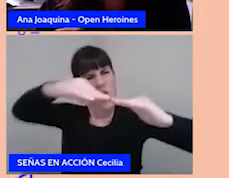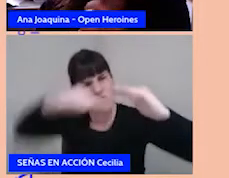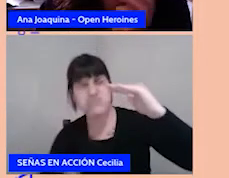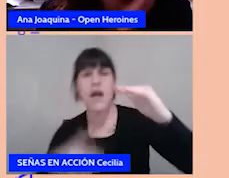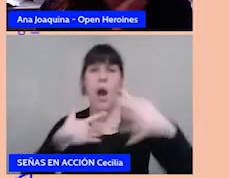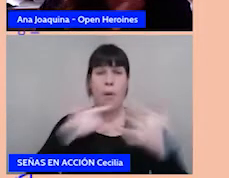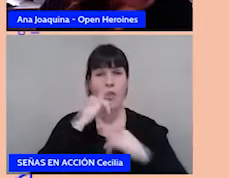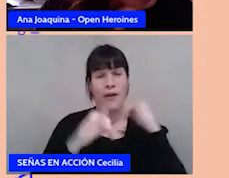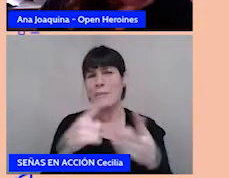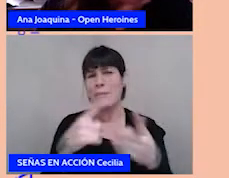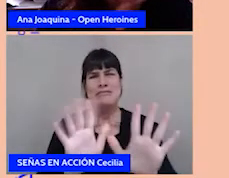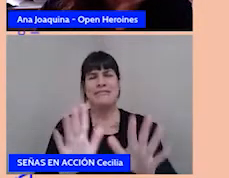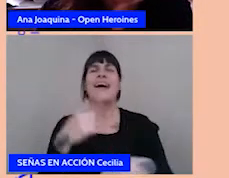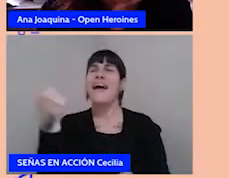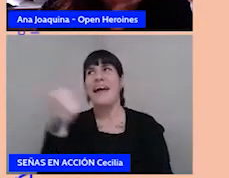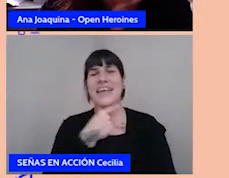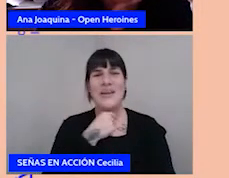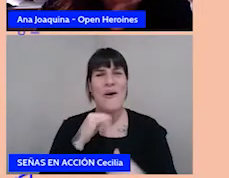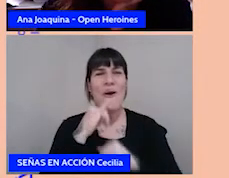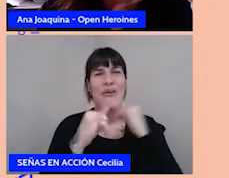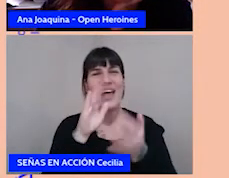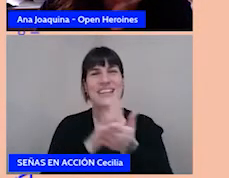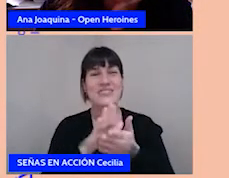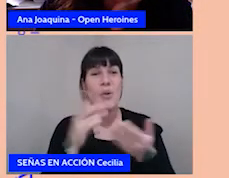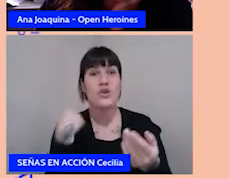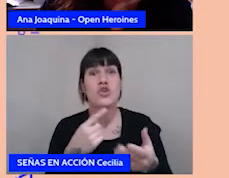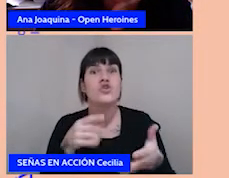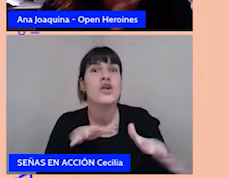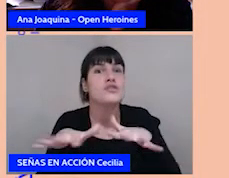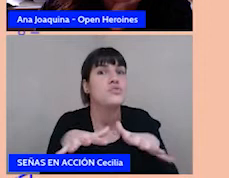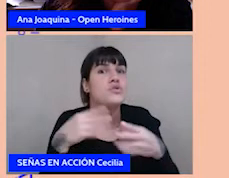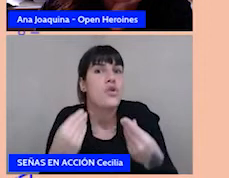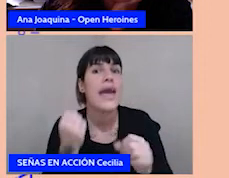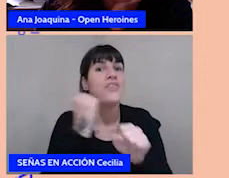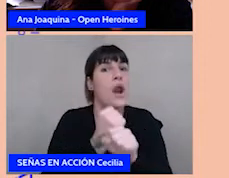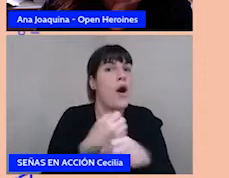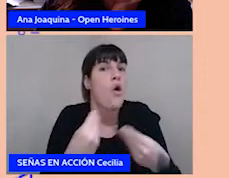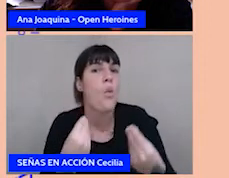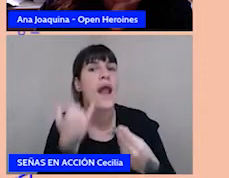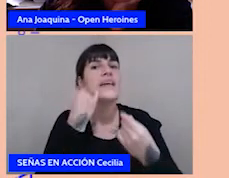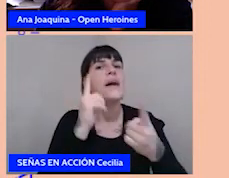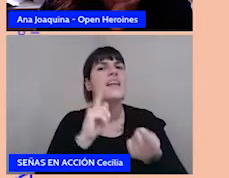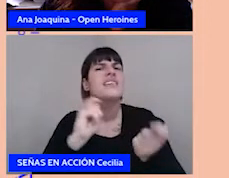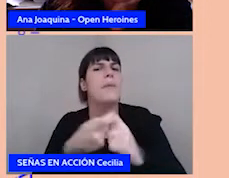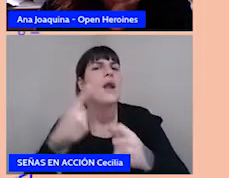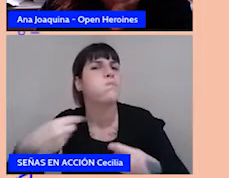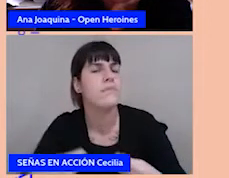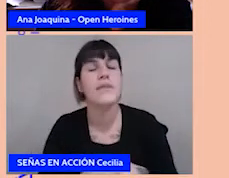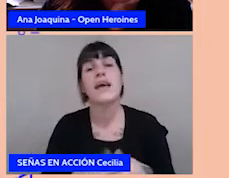y qué estamos tratando de erradicar o cambiar. Y como bueno, ya les contaba que World Pulse es una plataforma en línea para